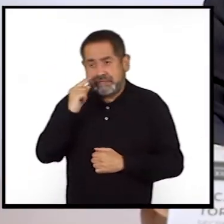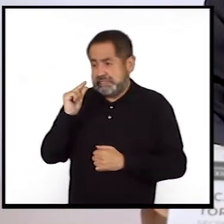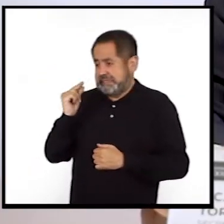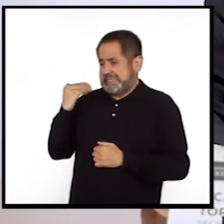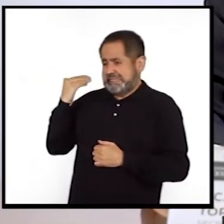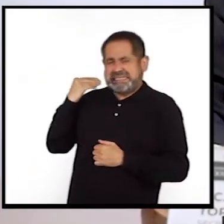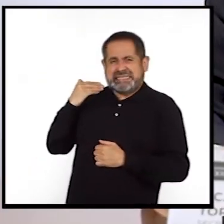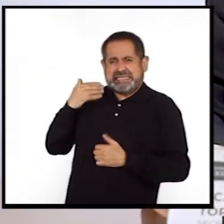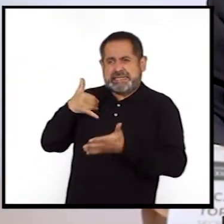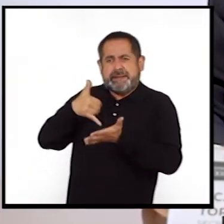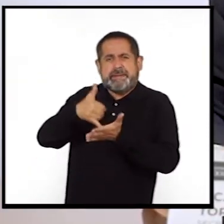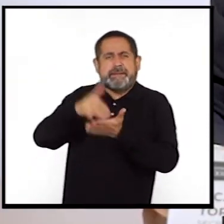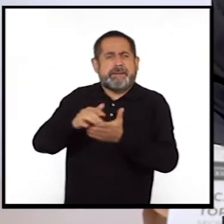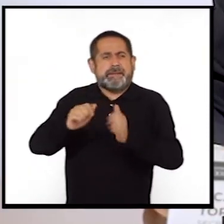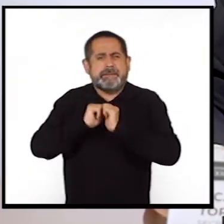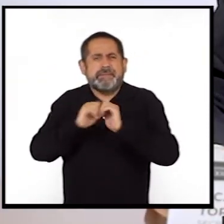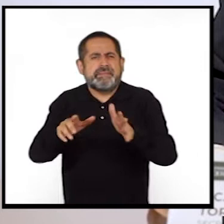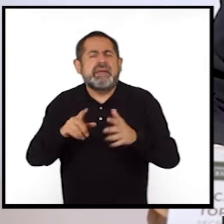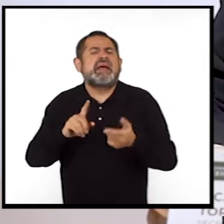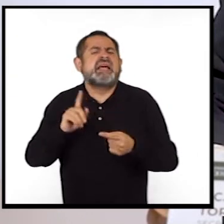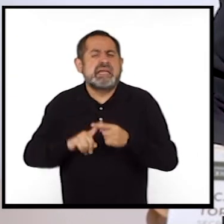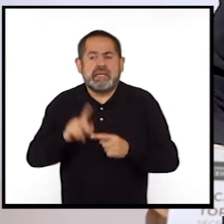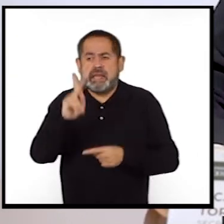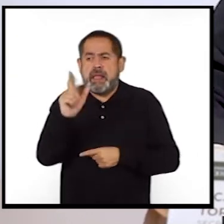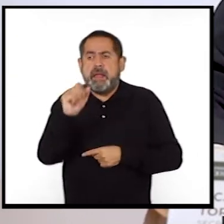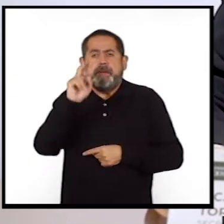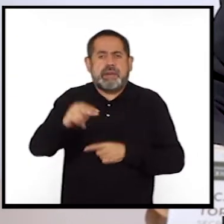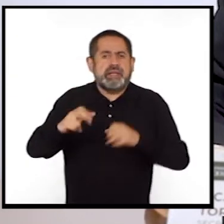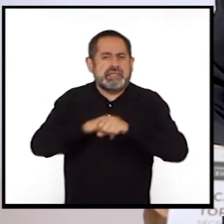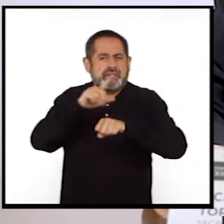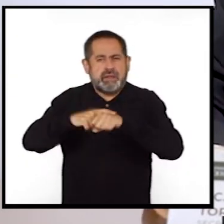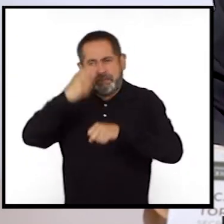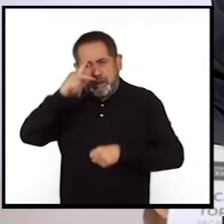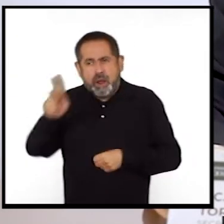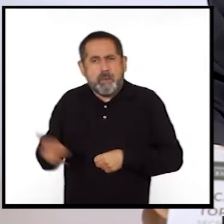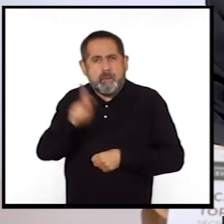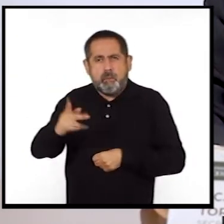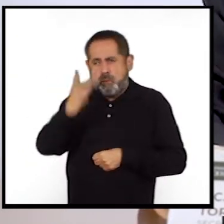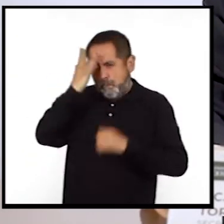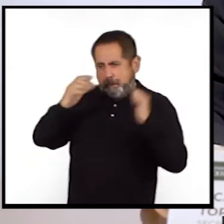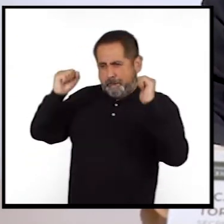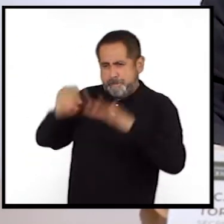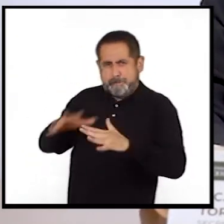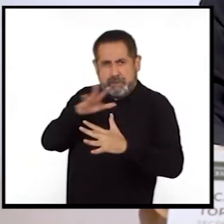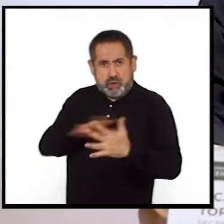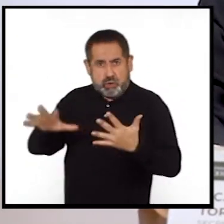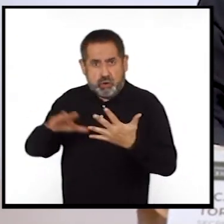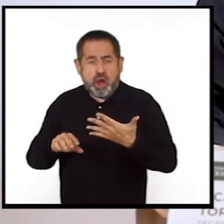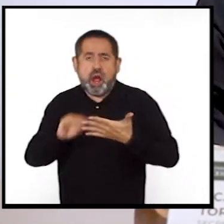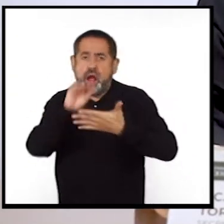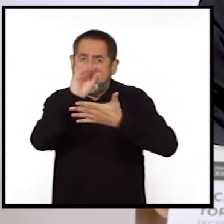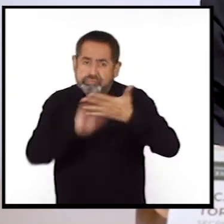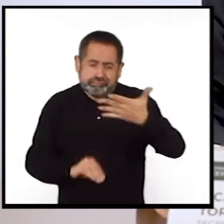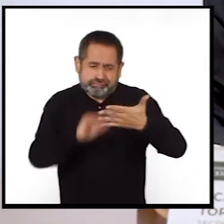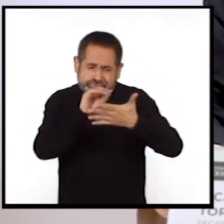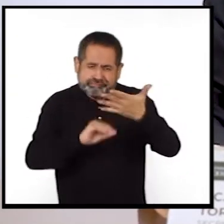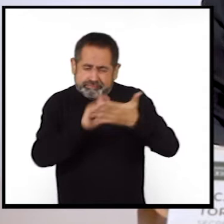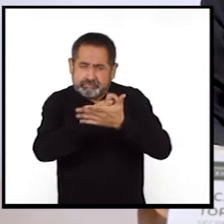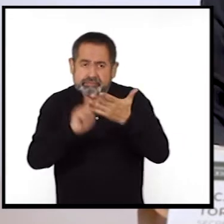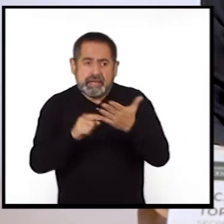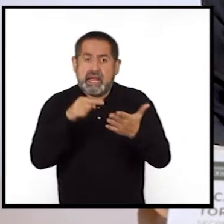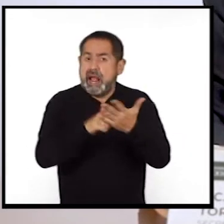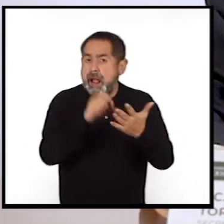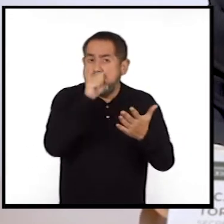ello, recientemente se publicó la Estrategia Nacional de Pueblos Mágicos, documento